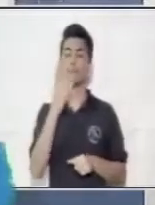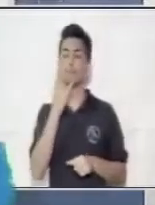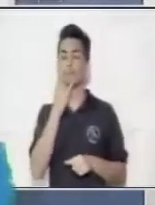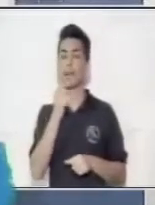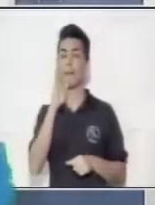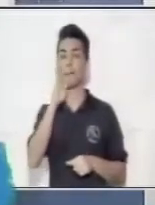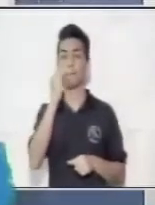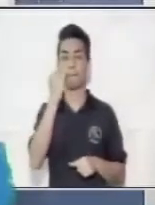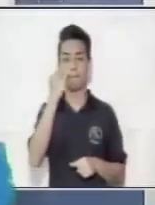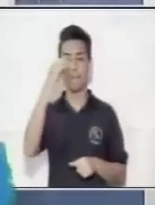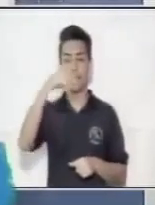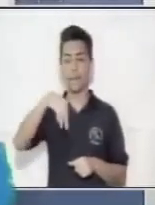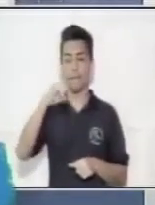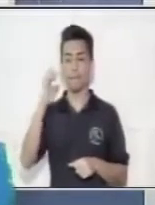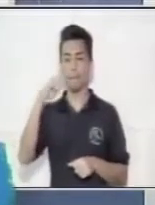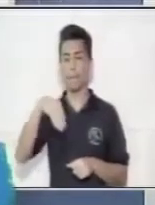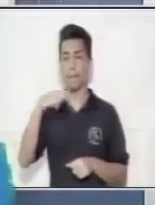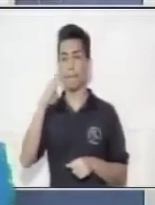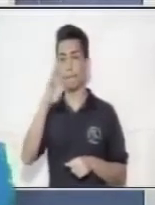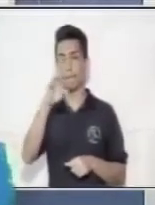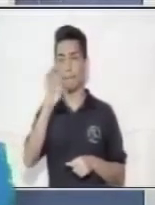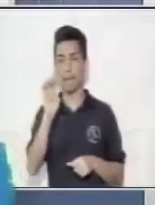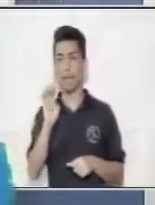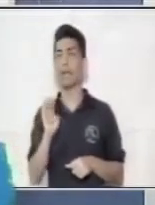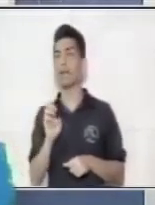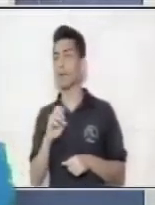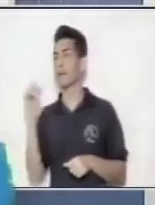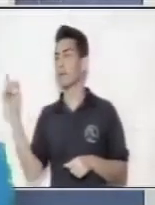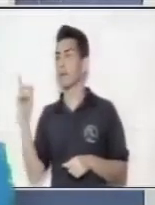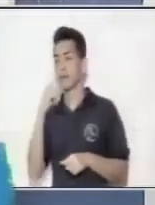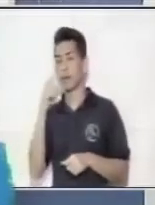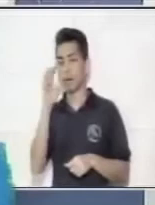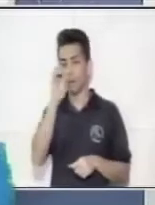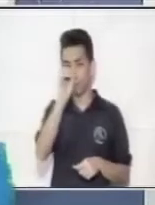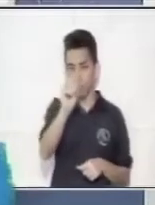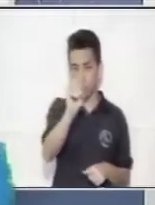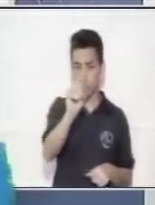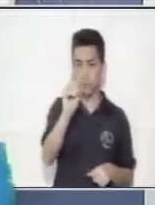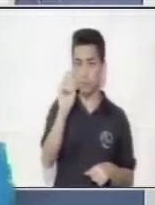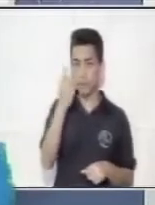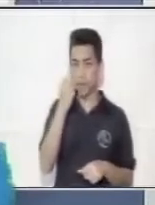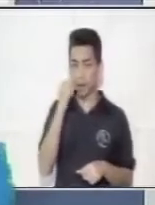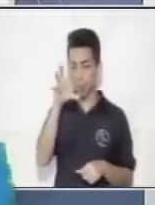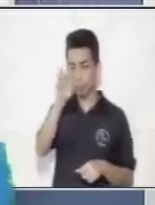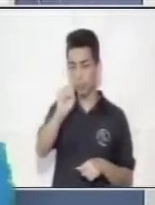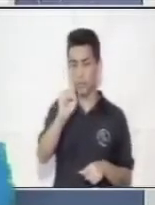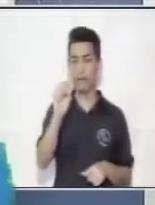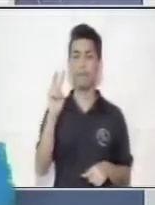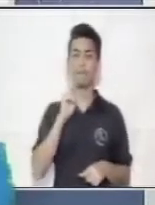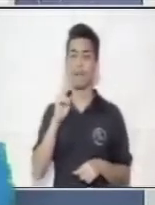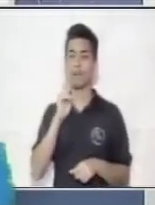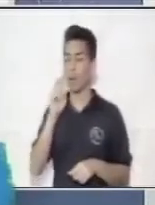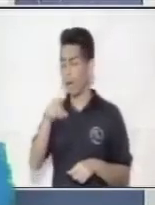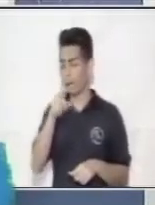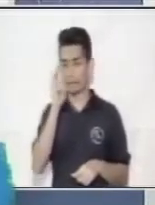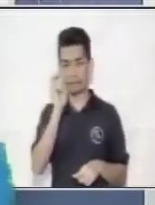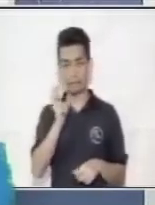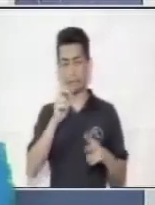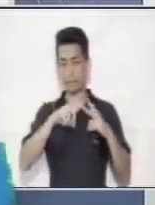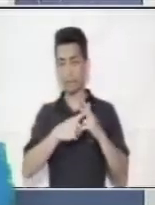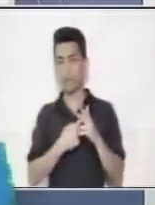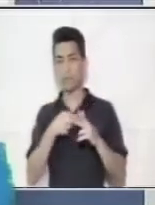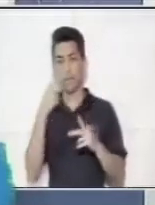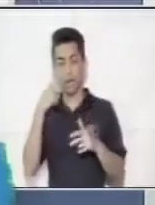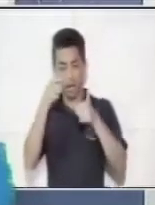a identificarlo principalmente dentro de su verbo. Siempre para hacer un análisis nosotros podemos situarnos dentro del verbo. Y sabemos que el